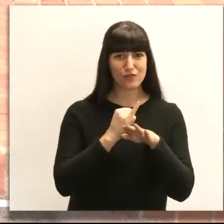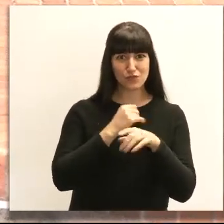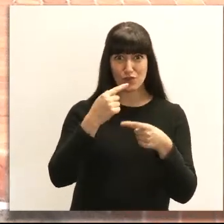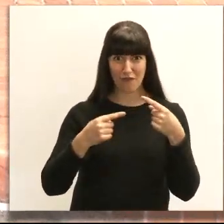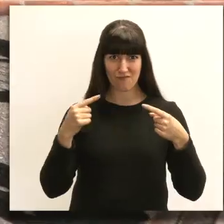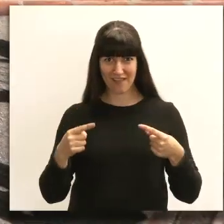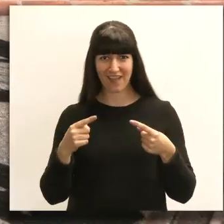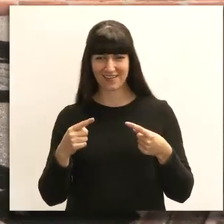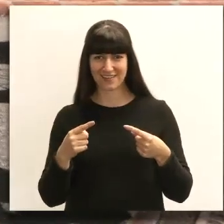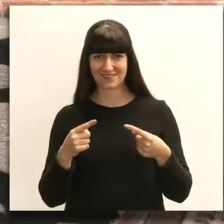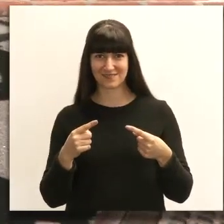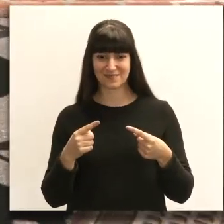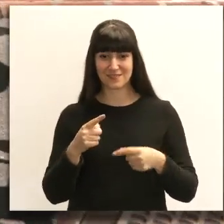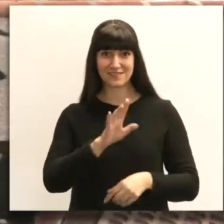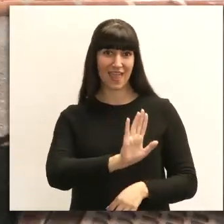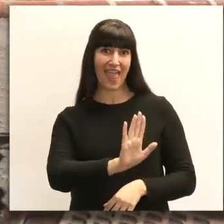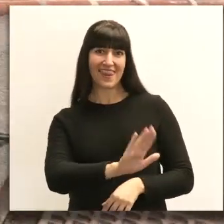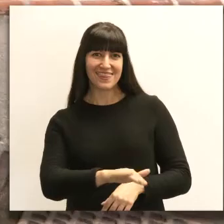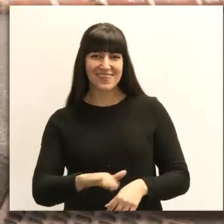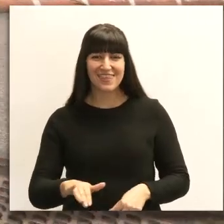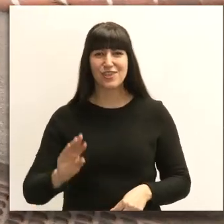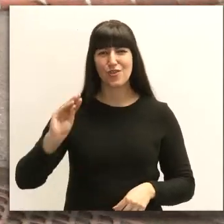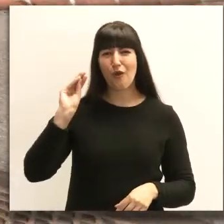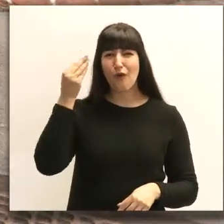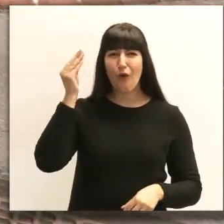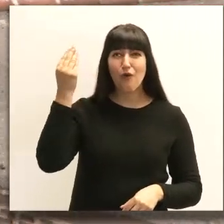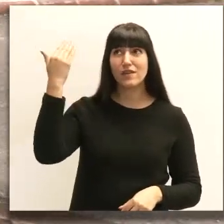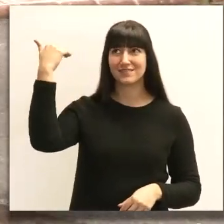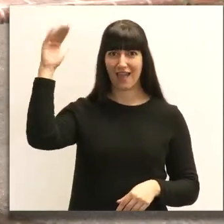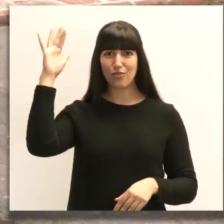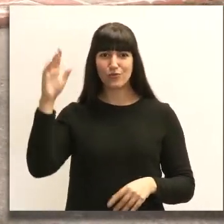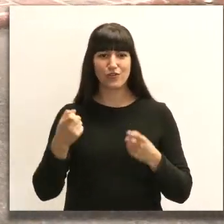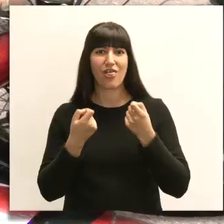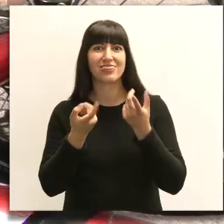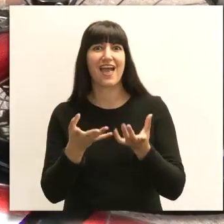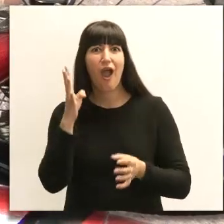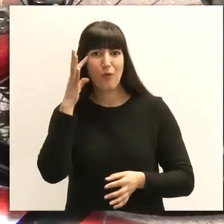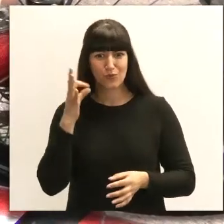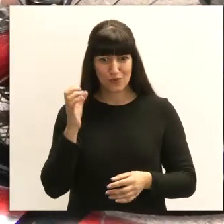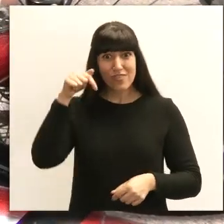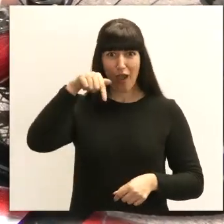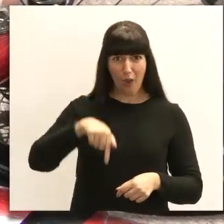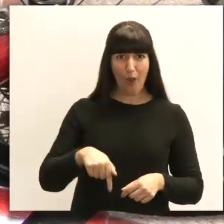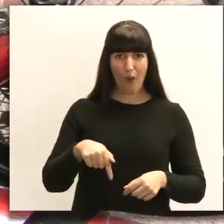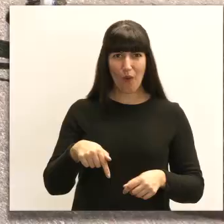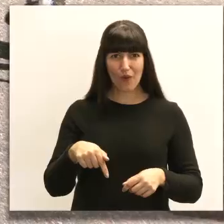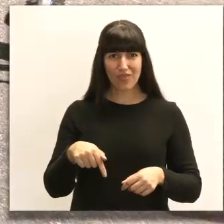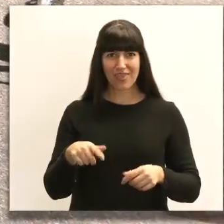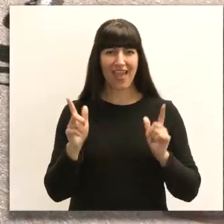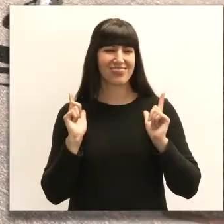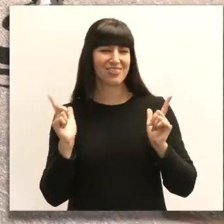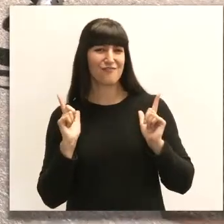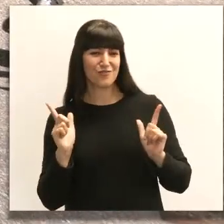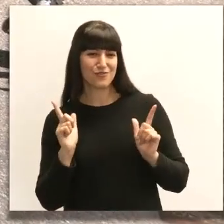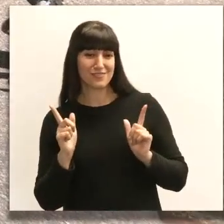articulación interinstitucional. Jóvenes y personas mayores, niños, jóvenes y adultos tienen la oportunidad hoy de